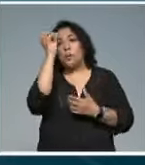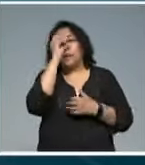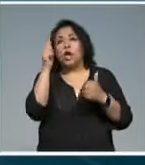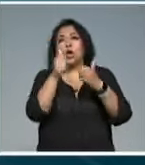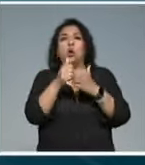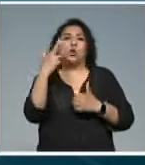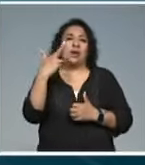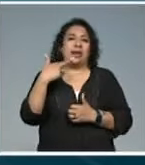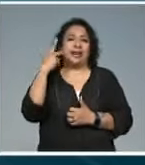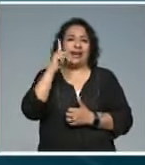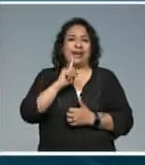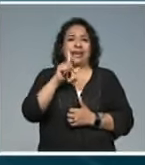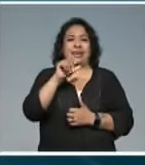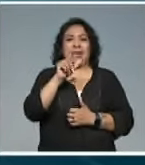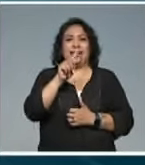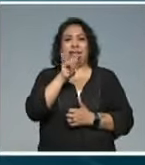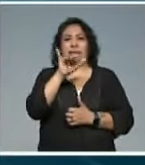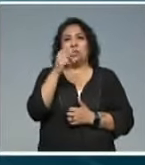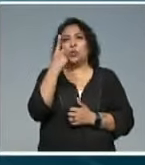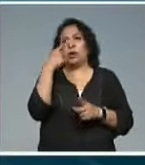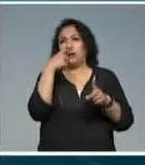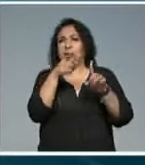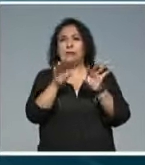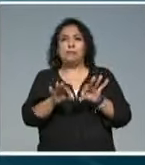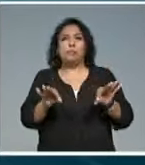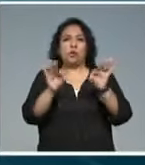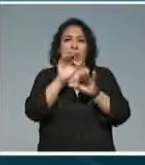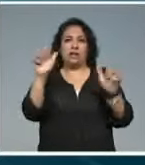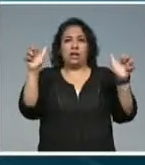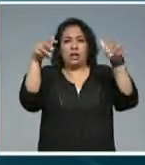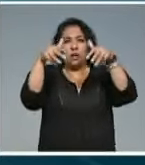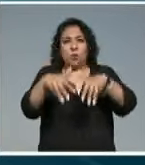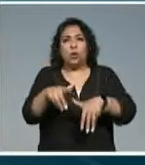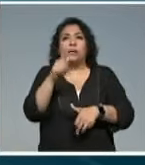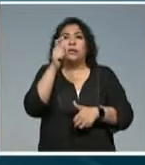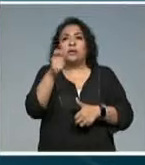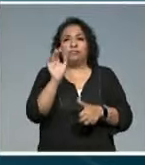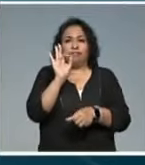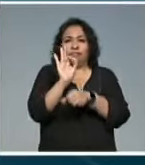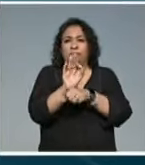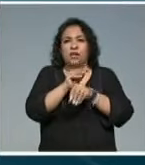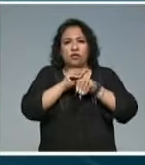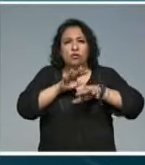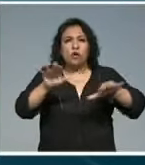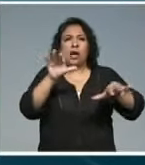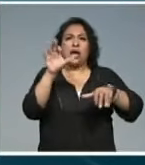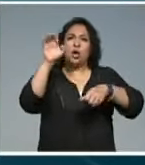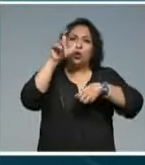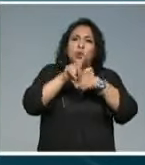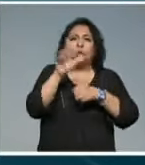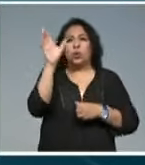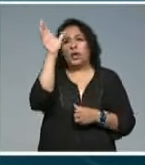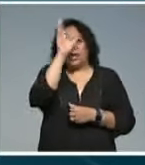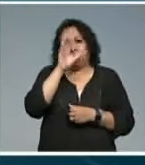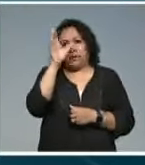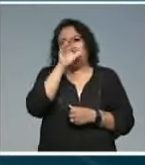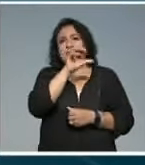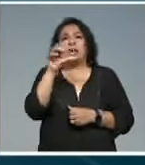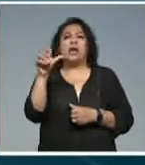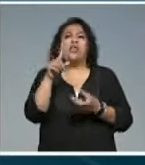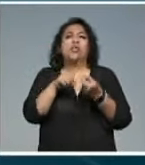con la reina Leticia. Uno de los puntos más relevantes del encuentro ha sido reforzar la difusión de la cultura y la ciencia en los